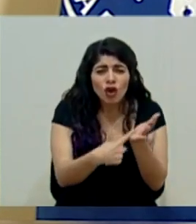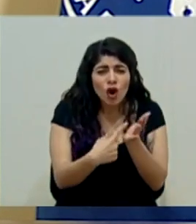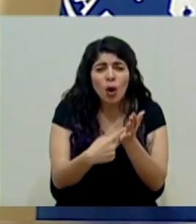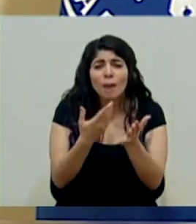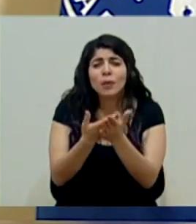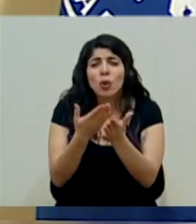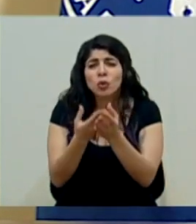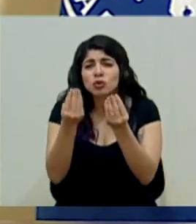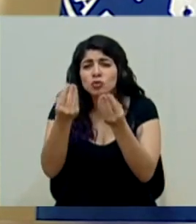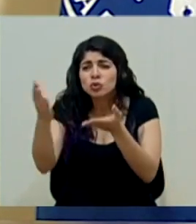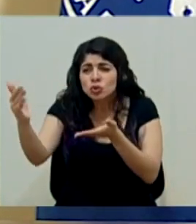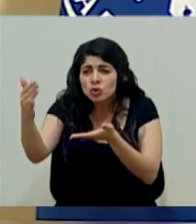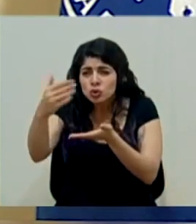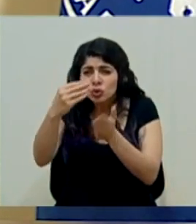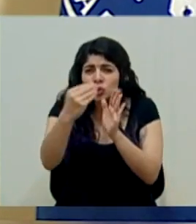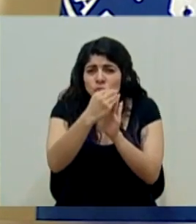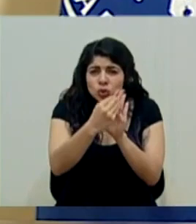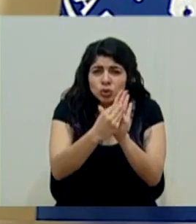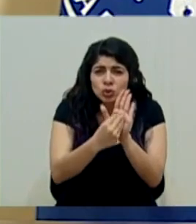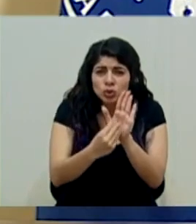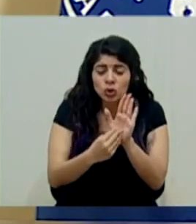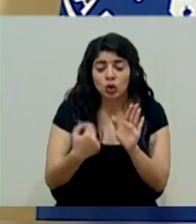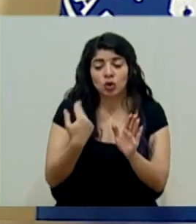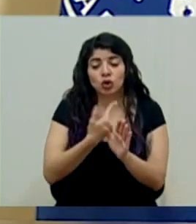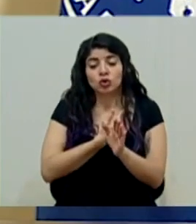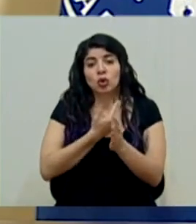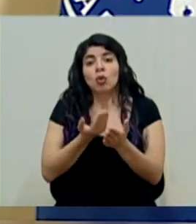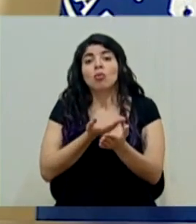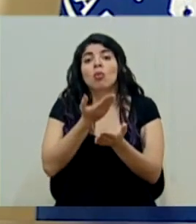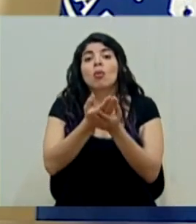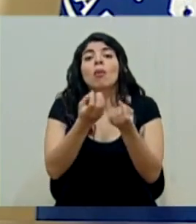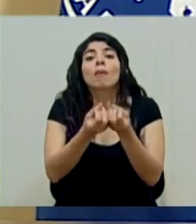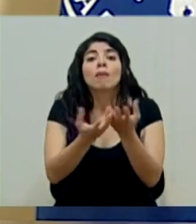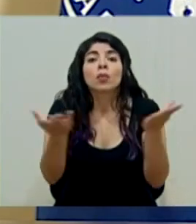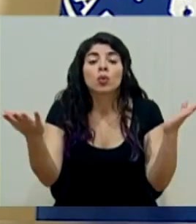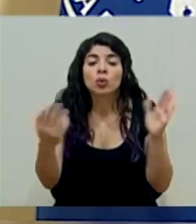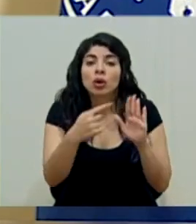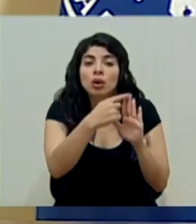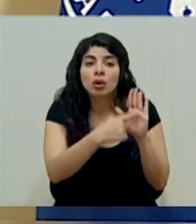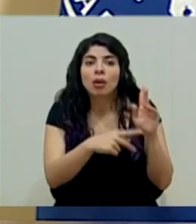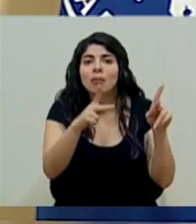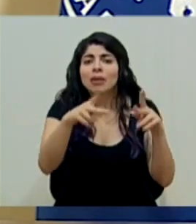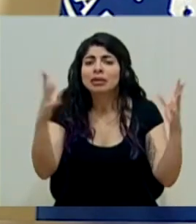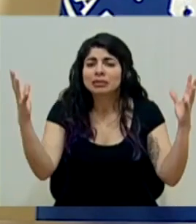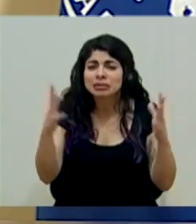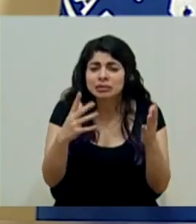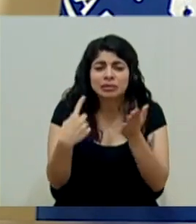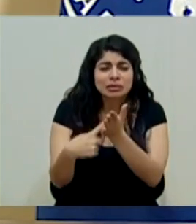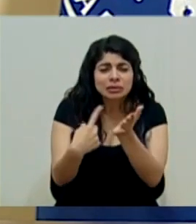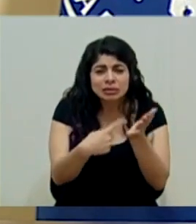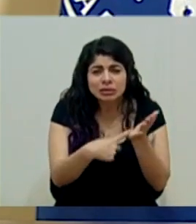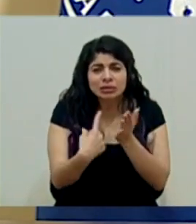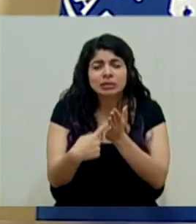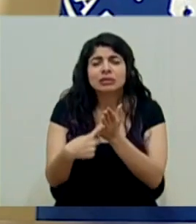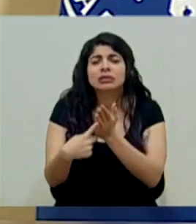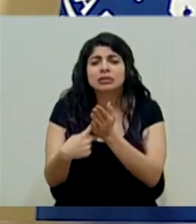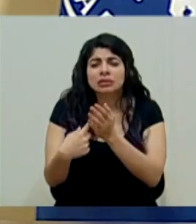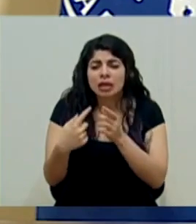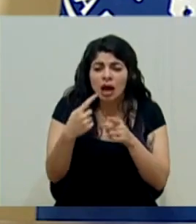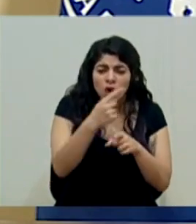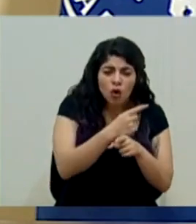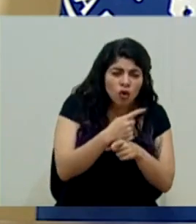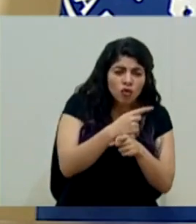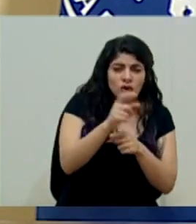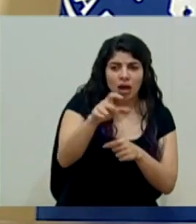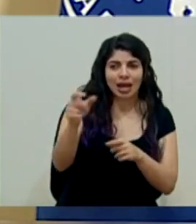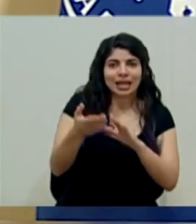muchas, hicimos nuestra propuesta pública y la cotejamos en algunos puntos, sí,